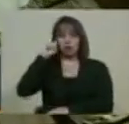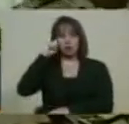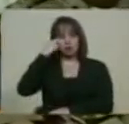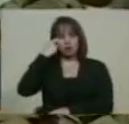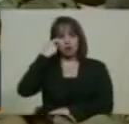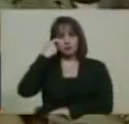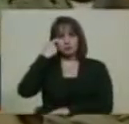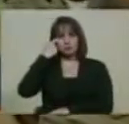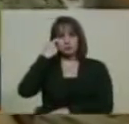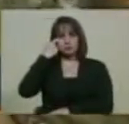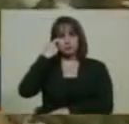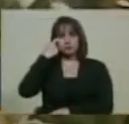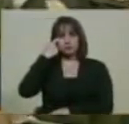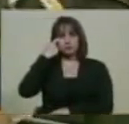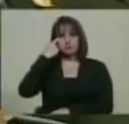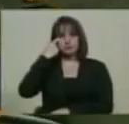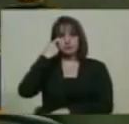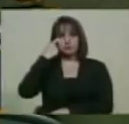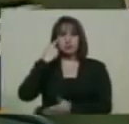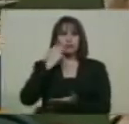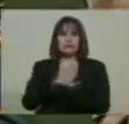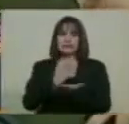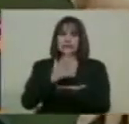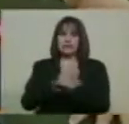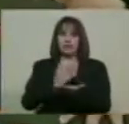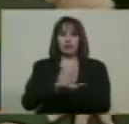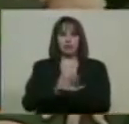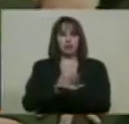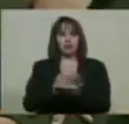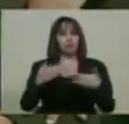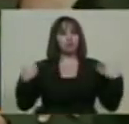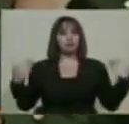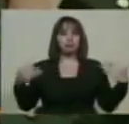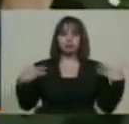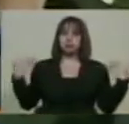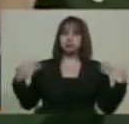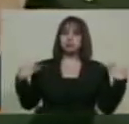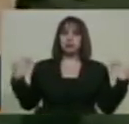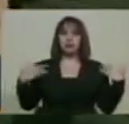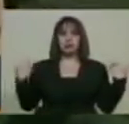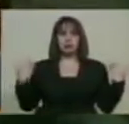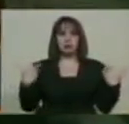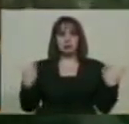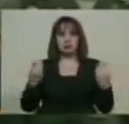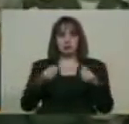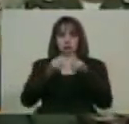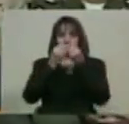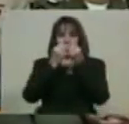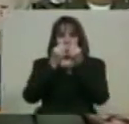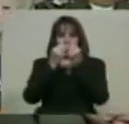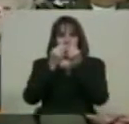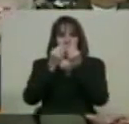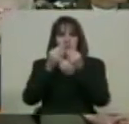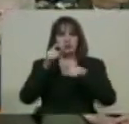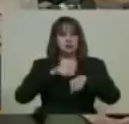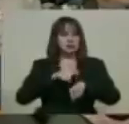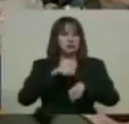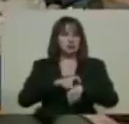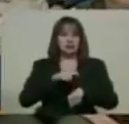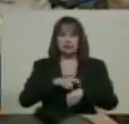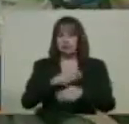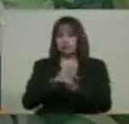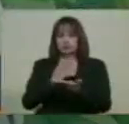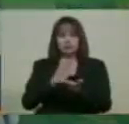siempre con alegría, a pesar de la época, siempre tendrán que